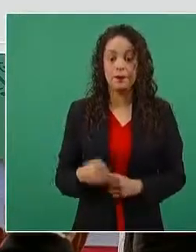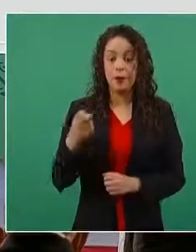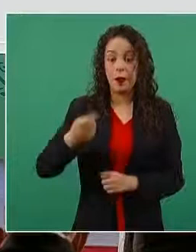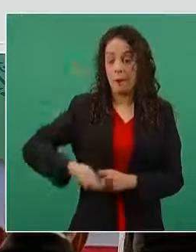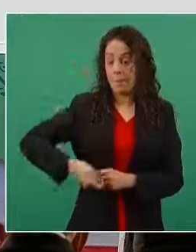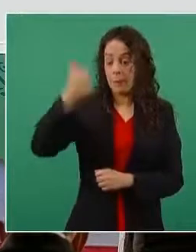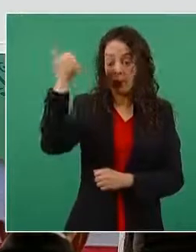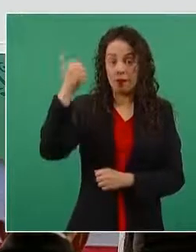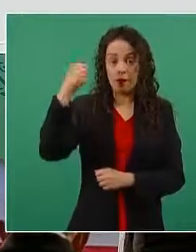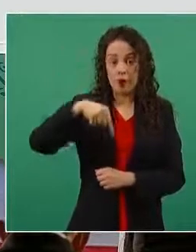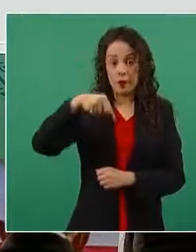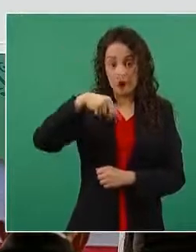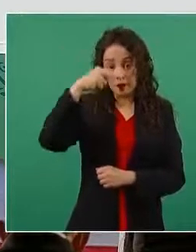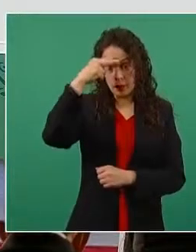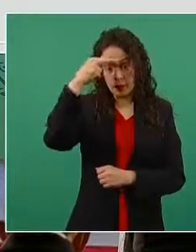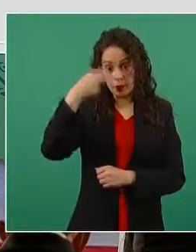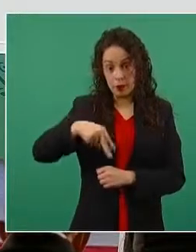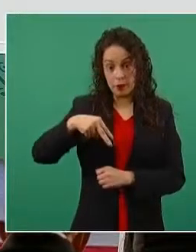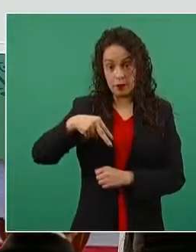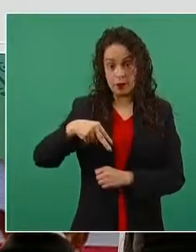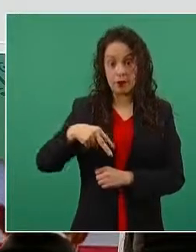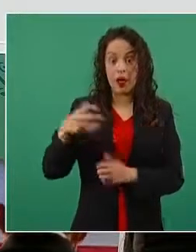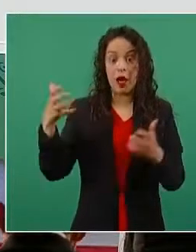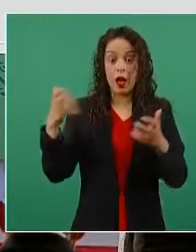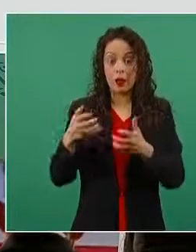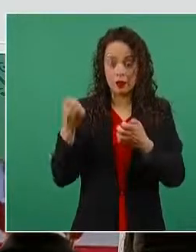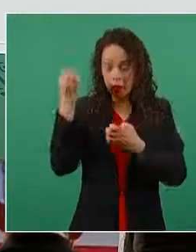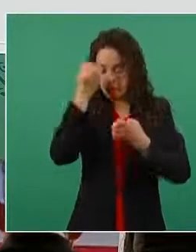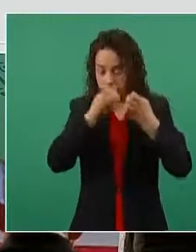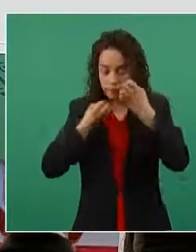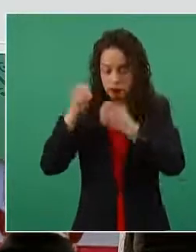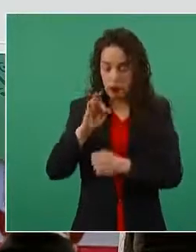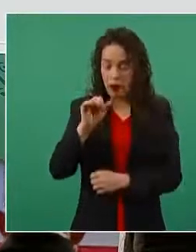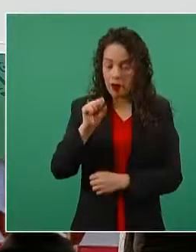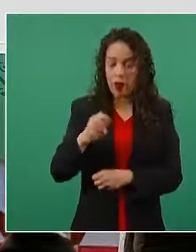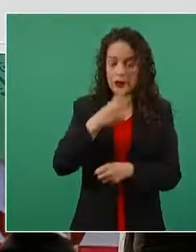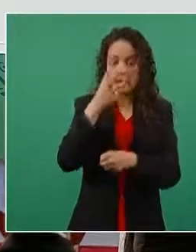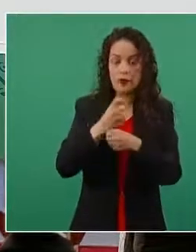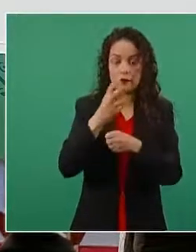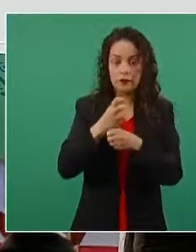país más fuera de China en realizar estudios de fase 3 de esta vacuna.